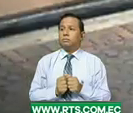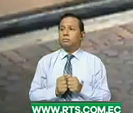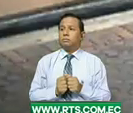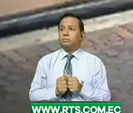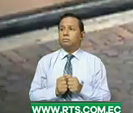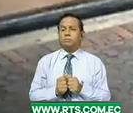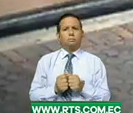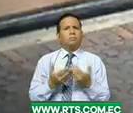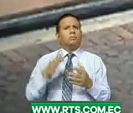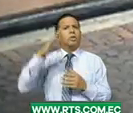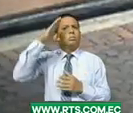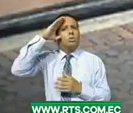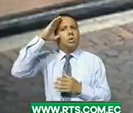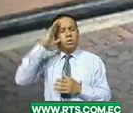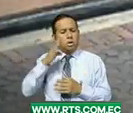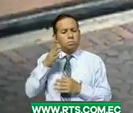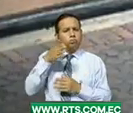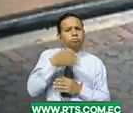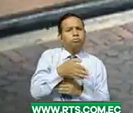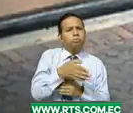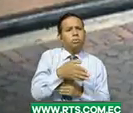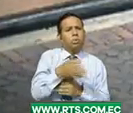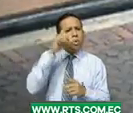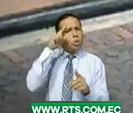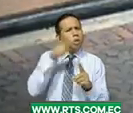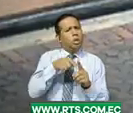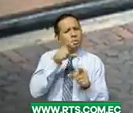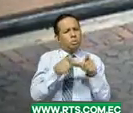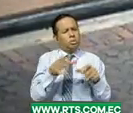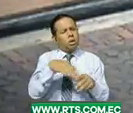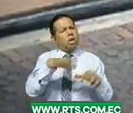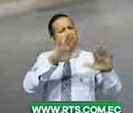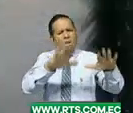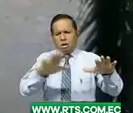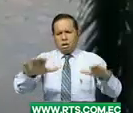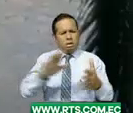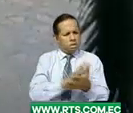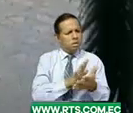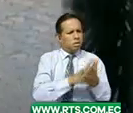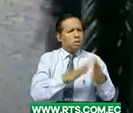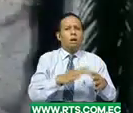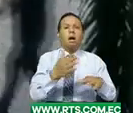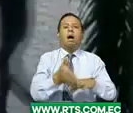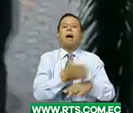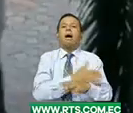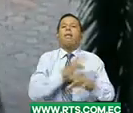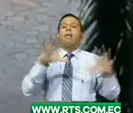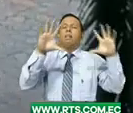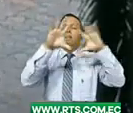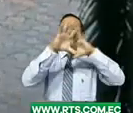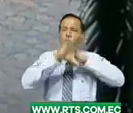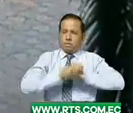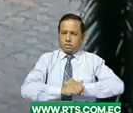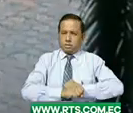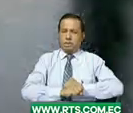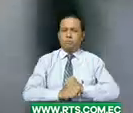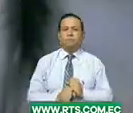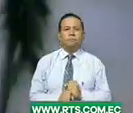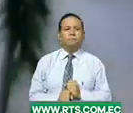Hasta ese punto llegó la policía para que se calmaran los ánimos. El hecho se dio durante horas de la madrugada del fin de semana.